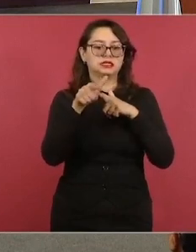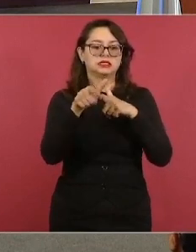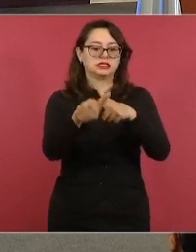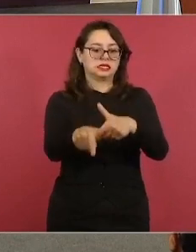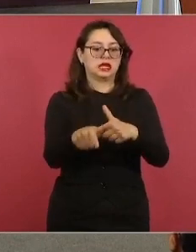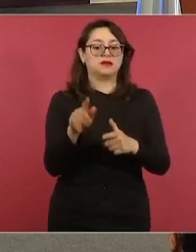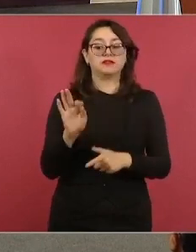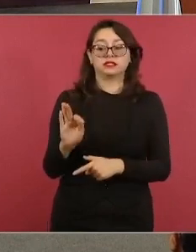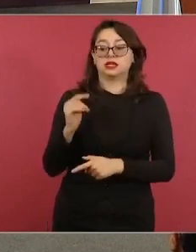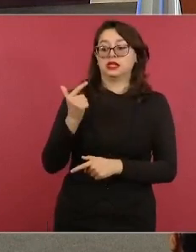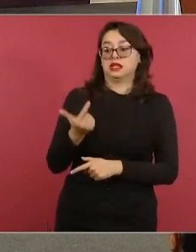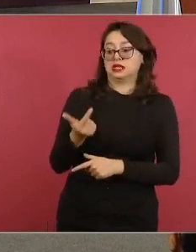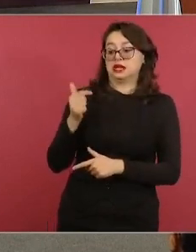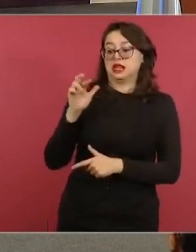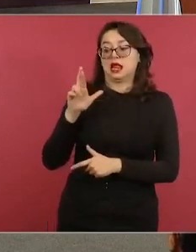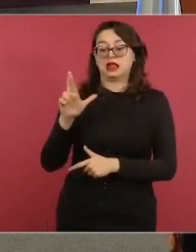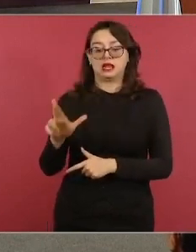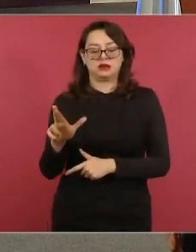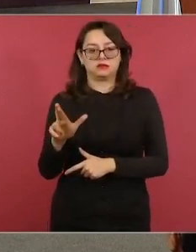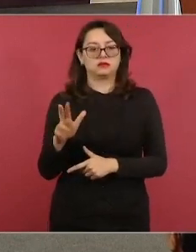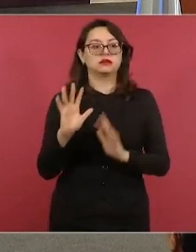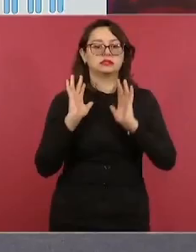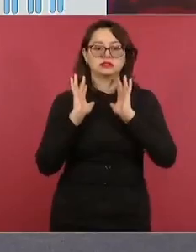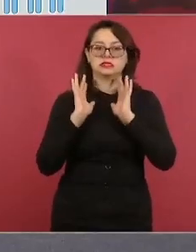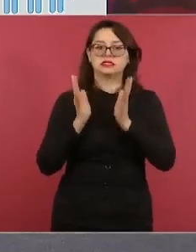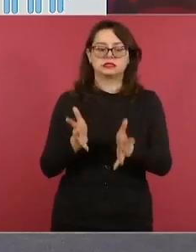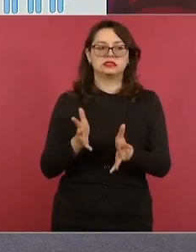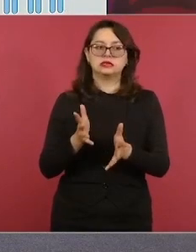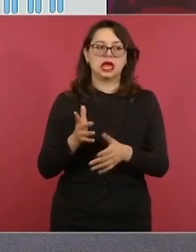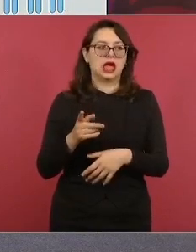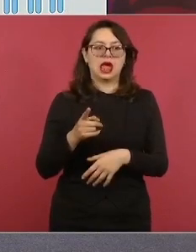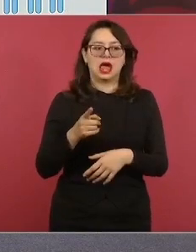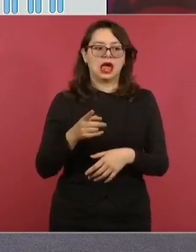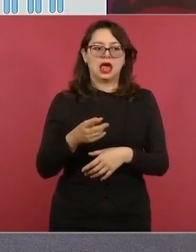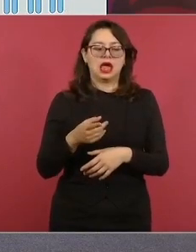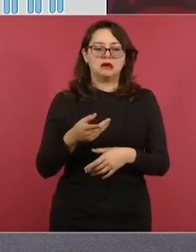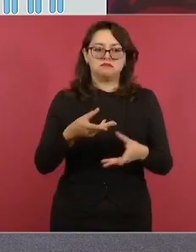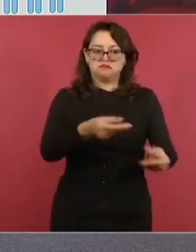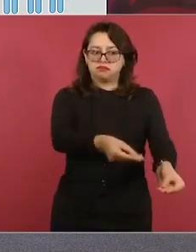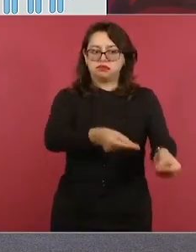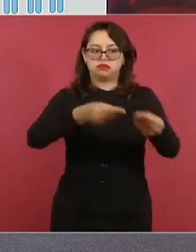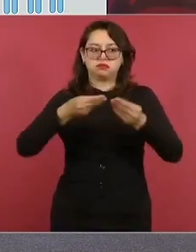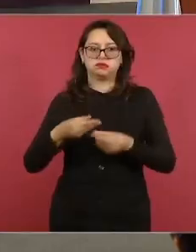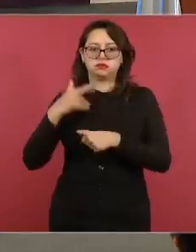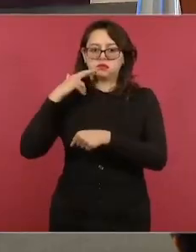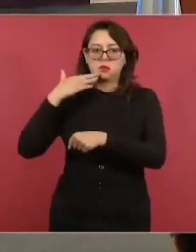la fiscalía general de la república atrajo ya la investigación sería cuánto señor presidente